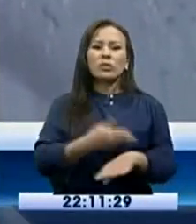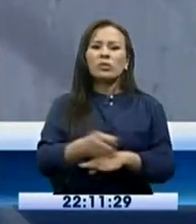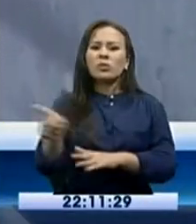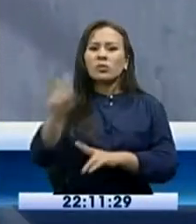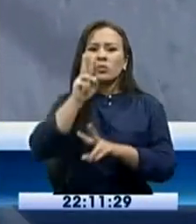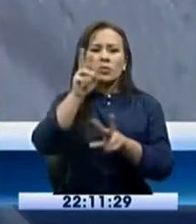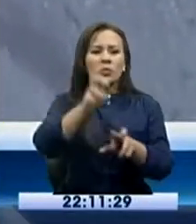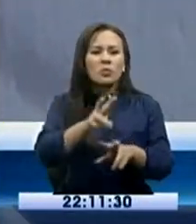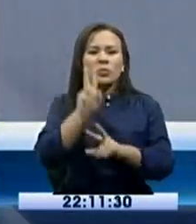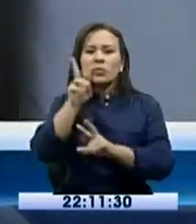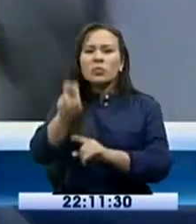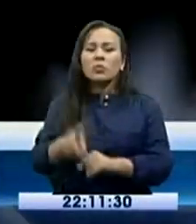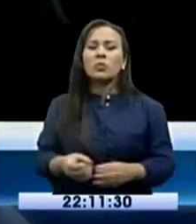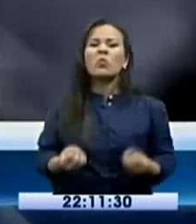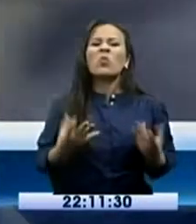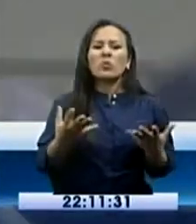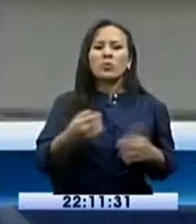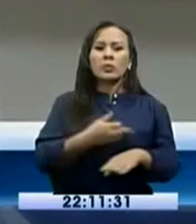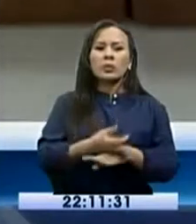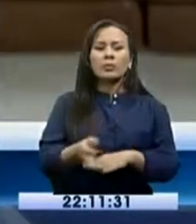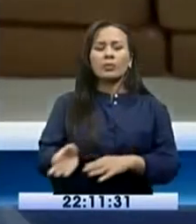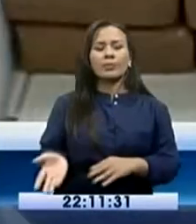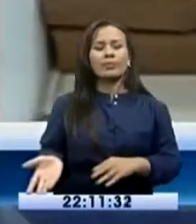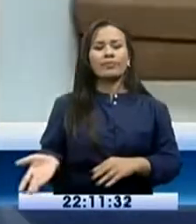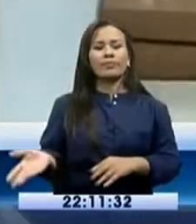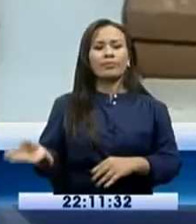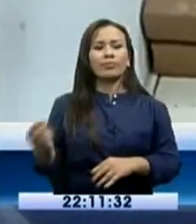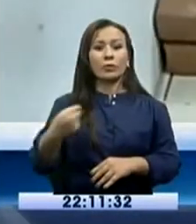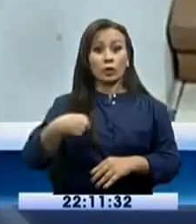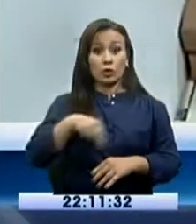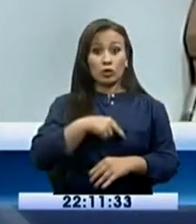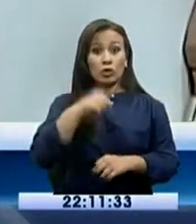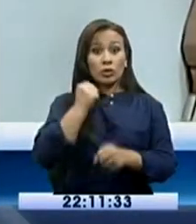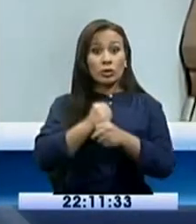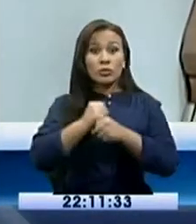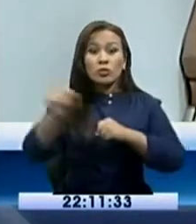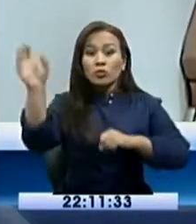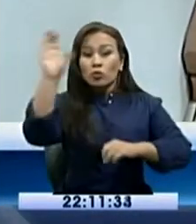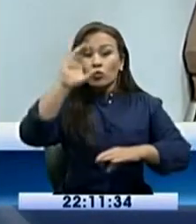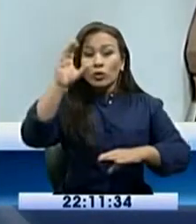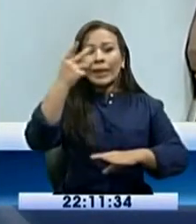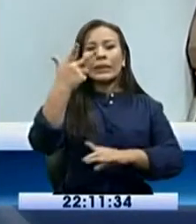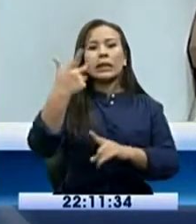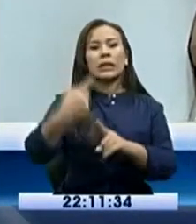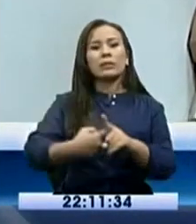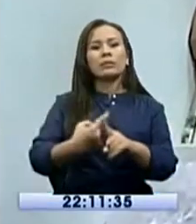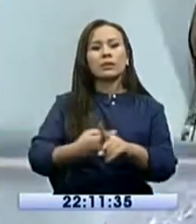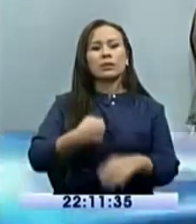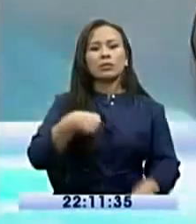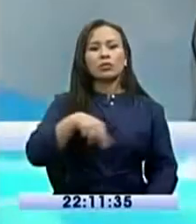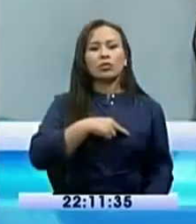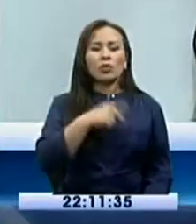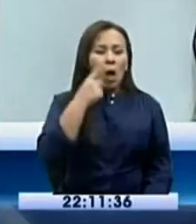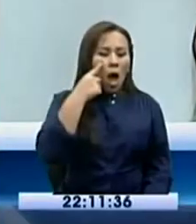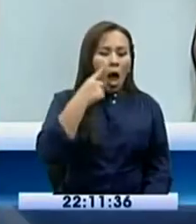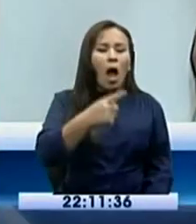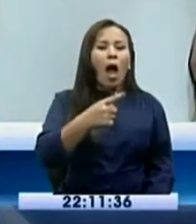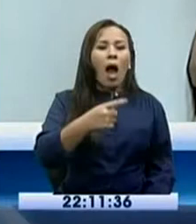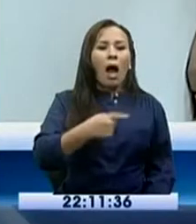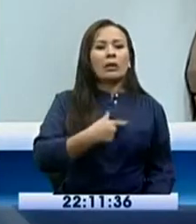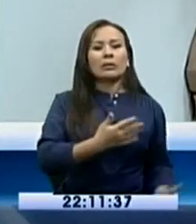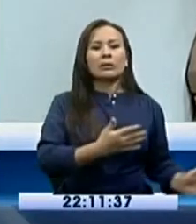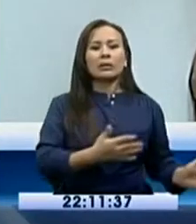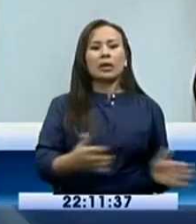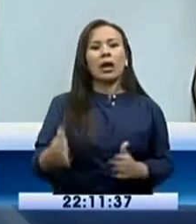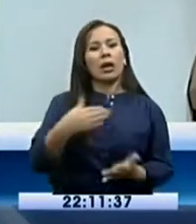fue inmediata la respuesta a la ciudadanía? Ya, esta investigación tomó unos 3 meses aproximadamente. Igualmente estamos